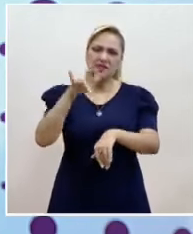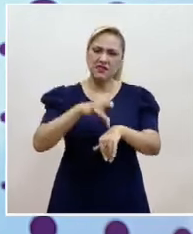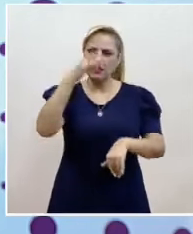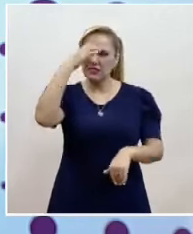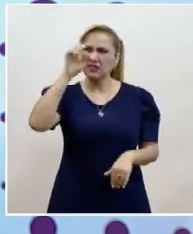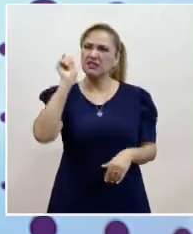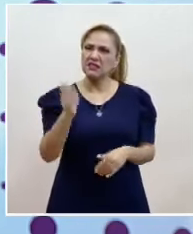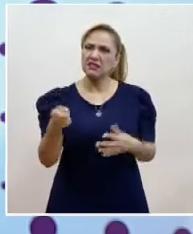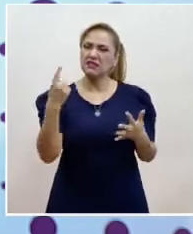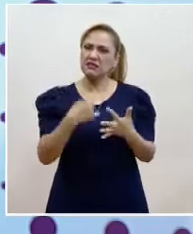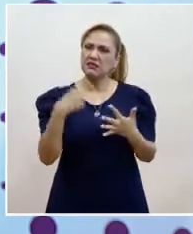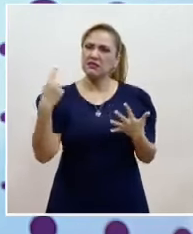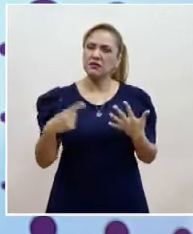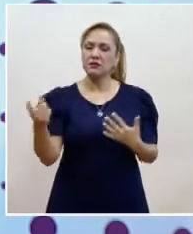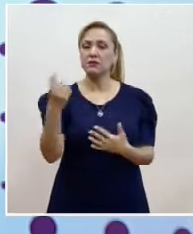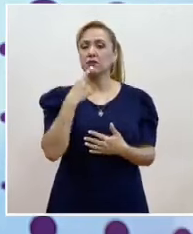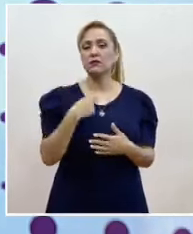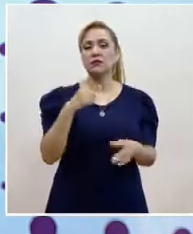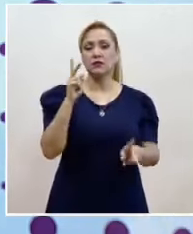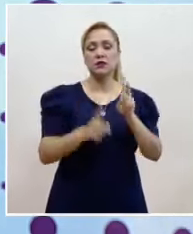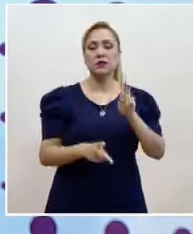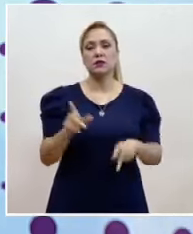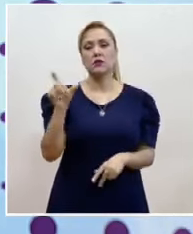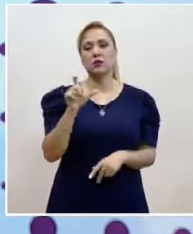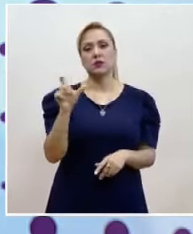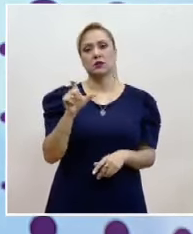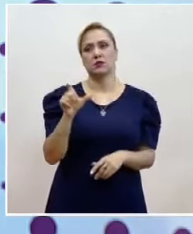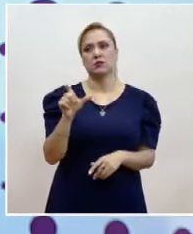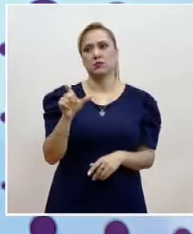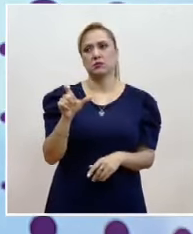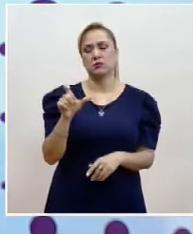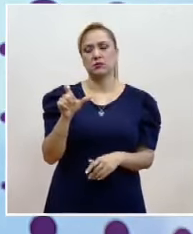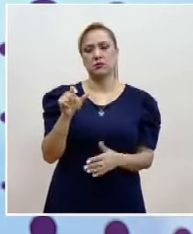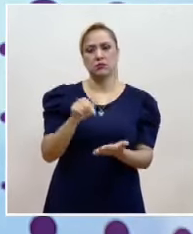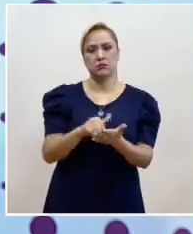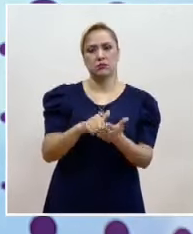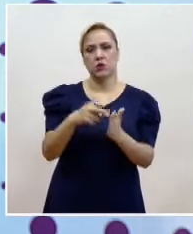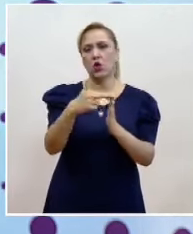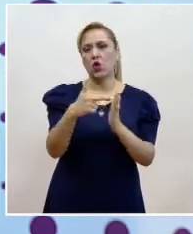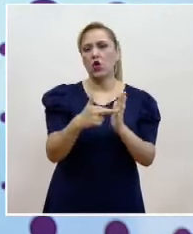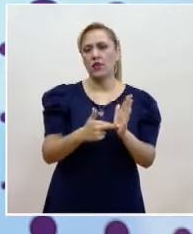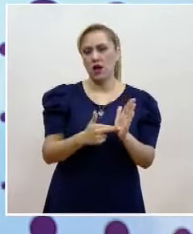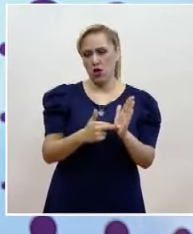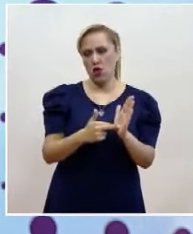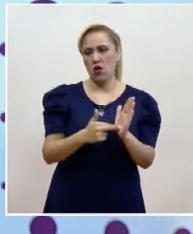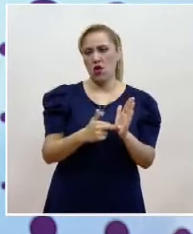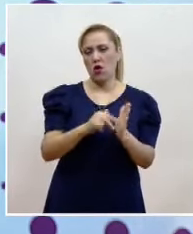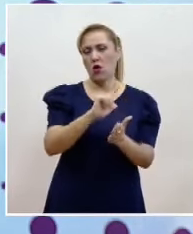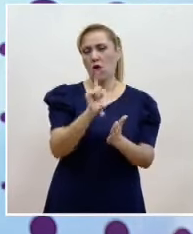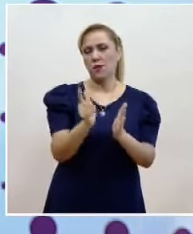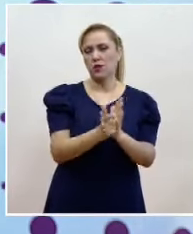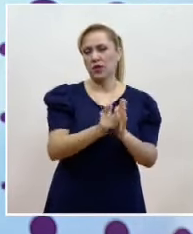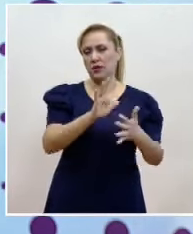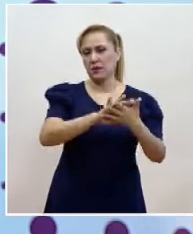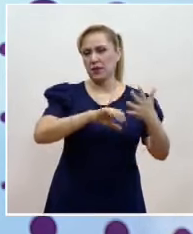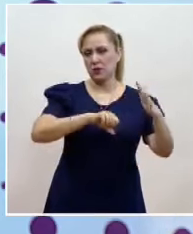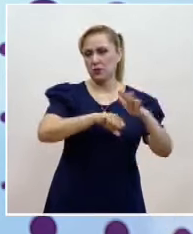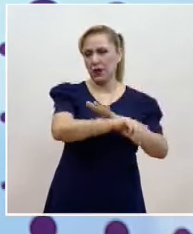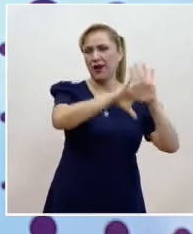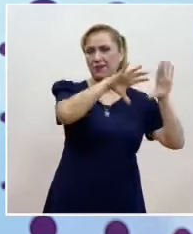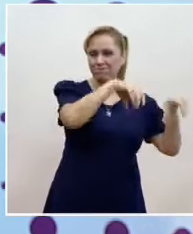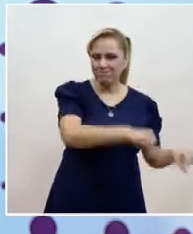lo que nos contó es que a partir de la interpretación del Código de Procedimientos Penales, empezó a